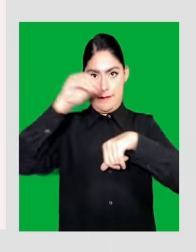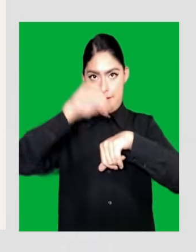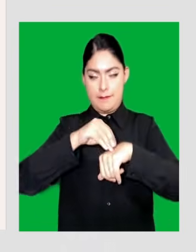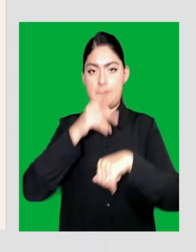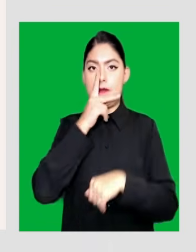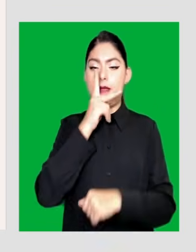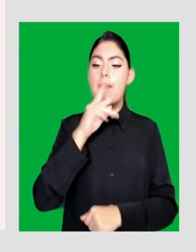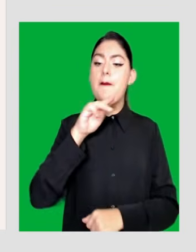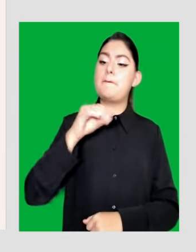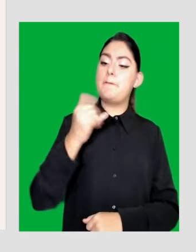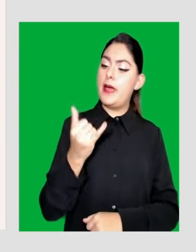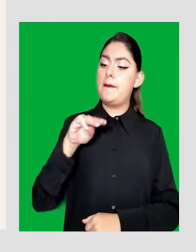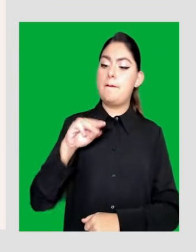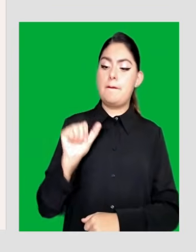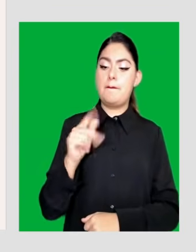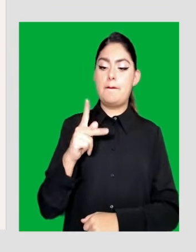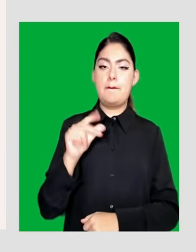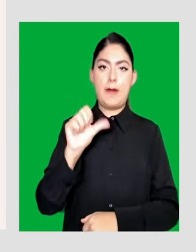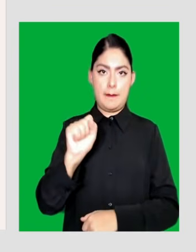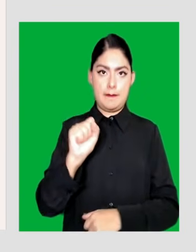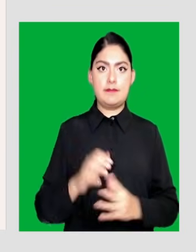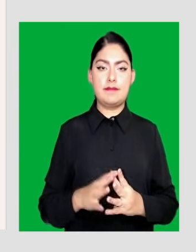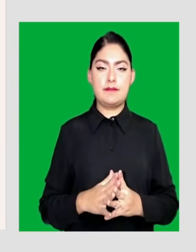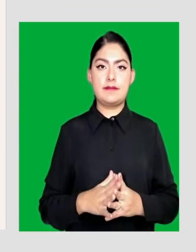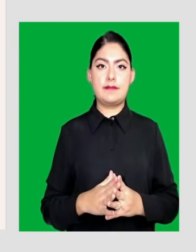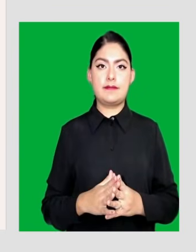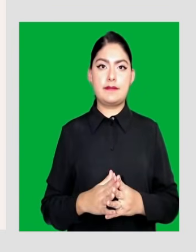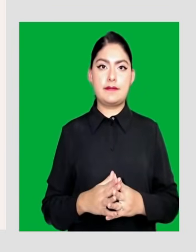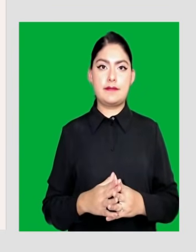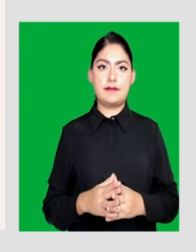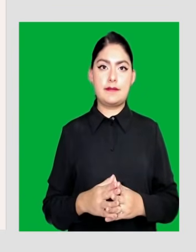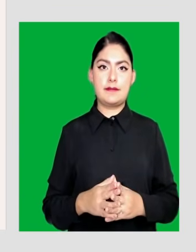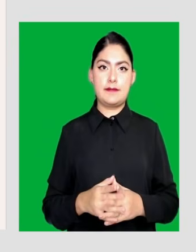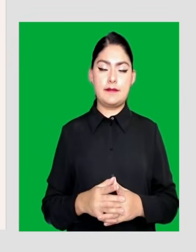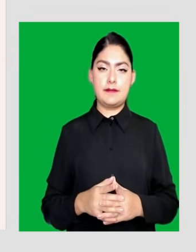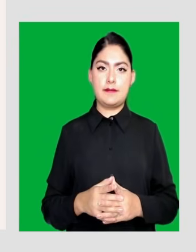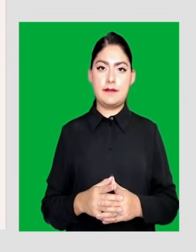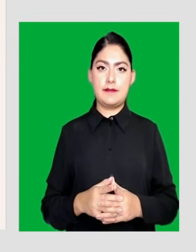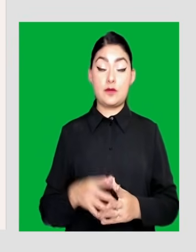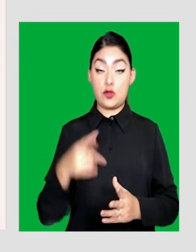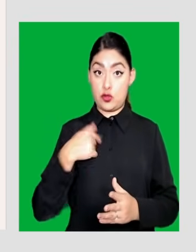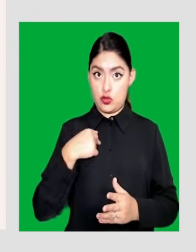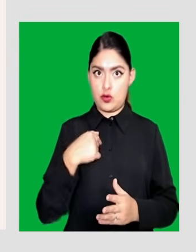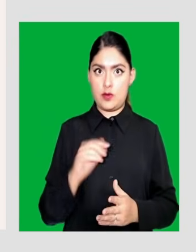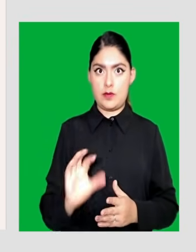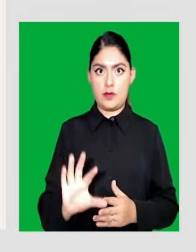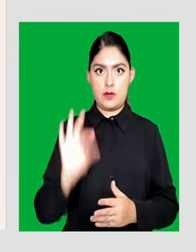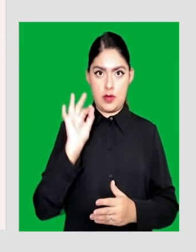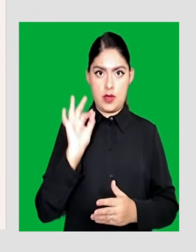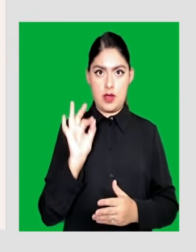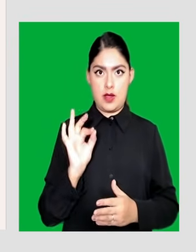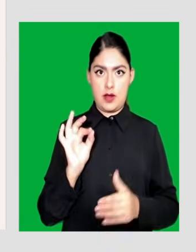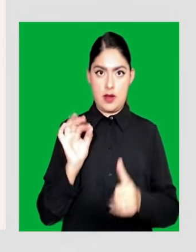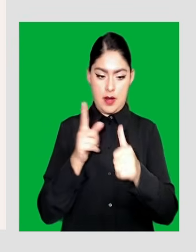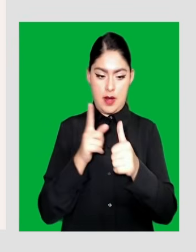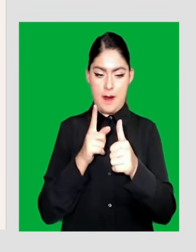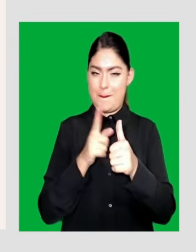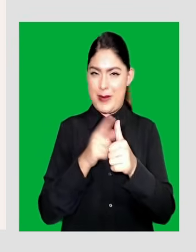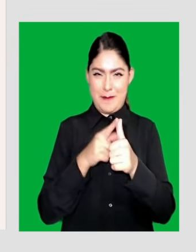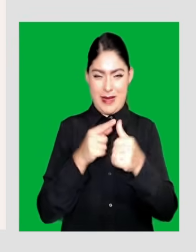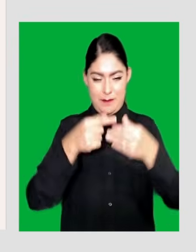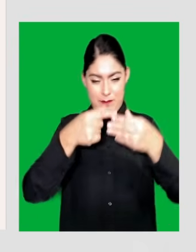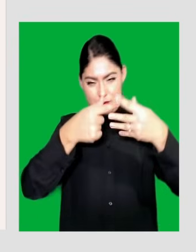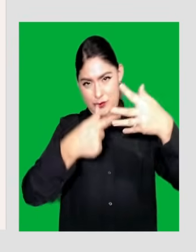diapositiva. A continuación, accederé con ustedes a la página de My